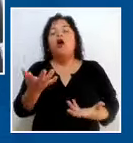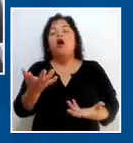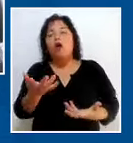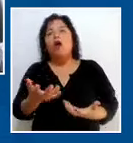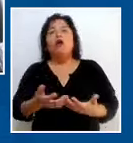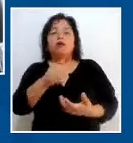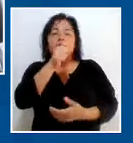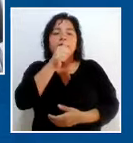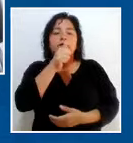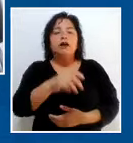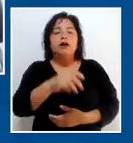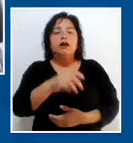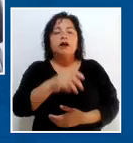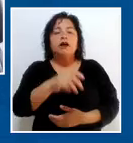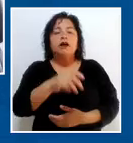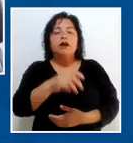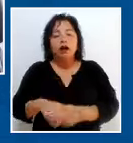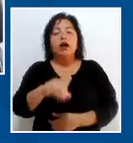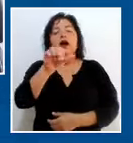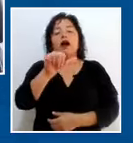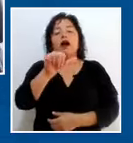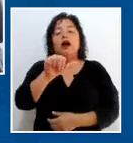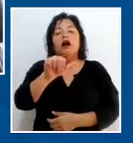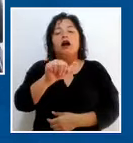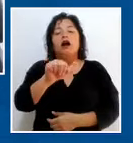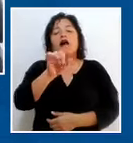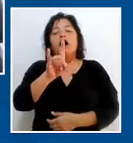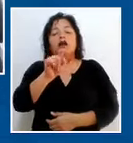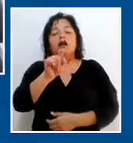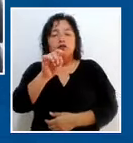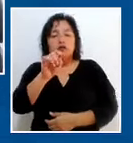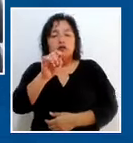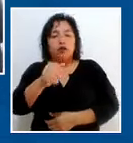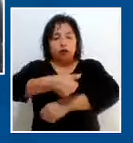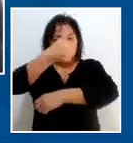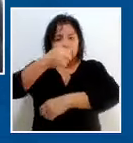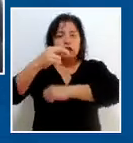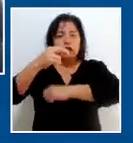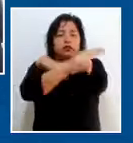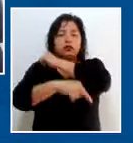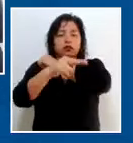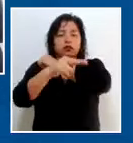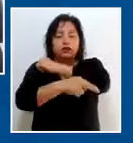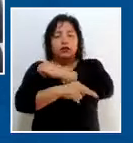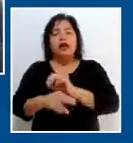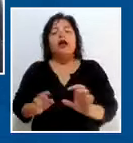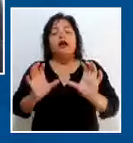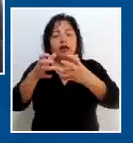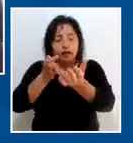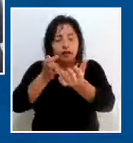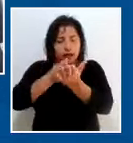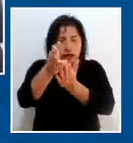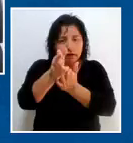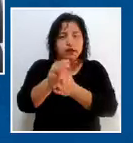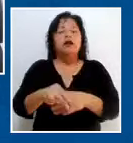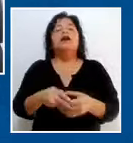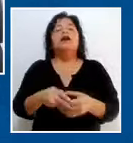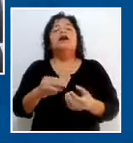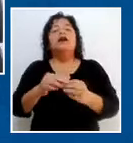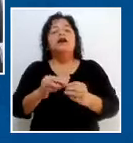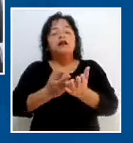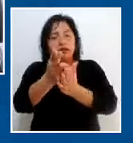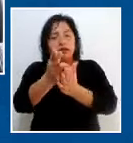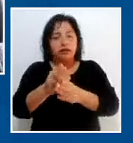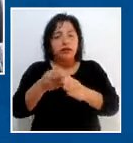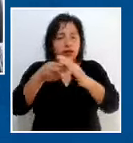Nacional de Transparencia y Acceso a la Información Pública, que también fue creada en el 2017 con este decreto